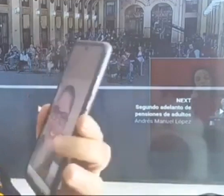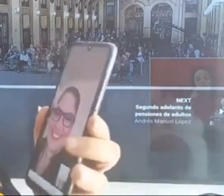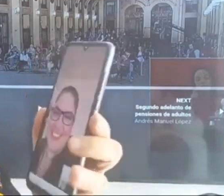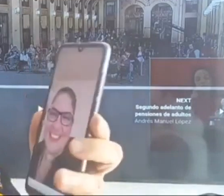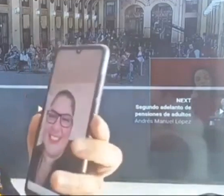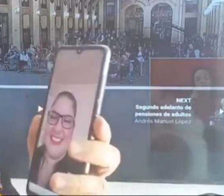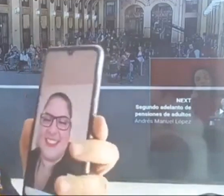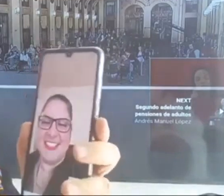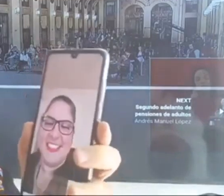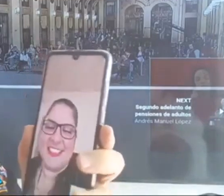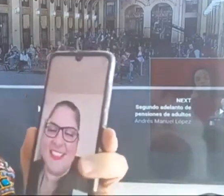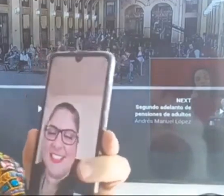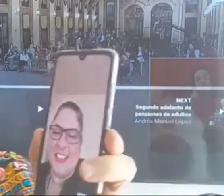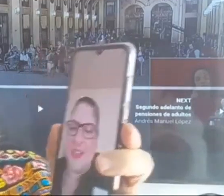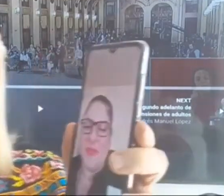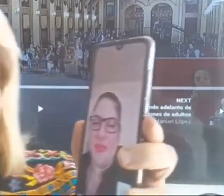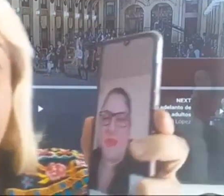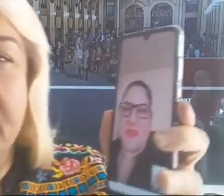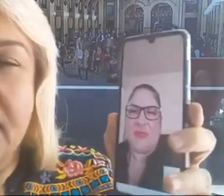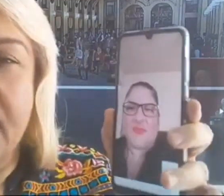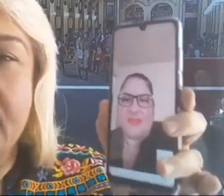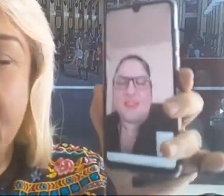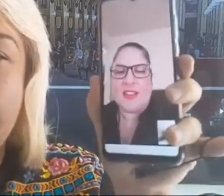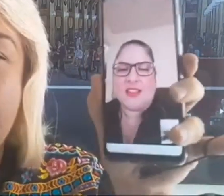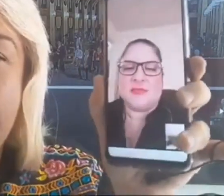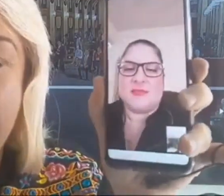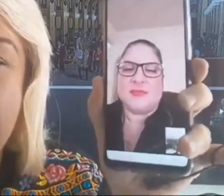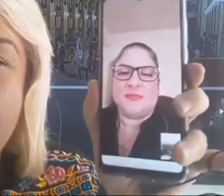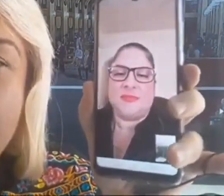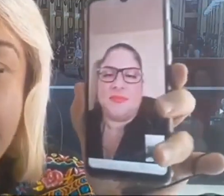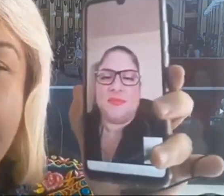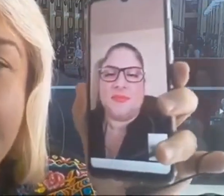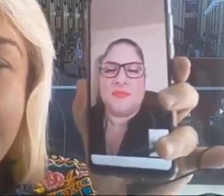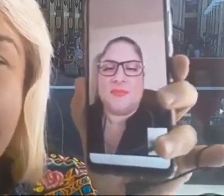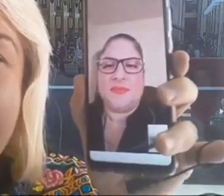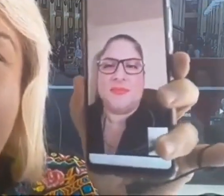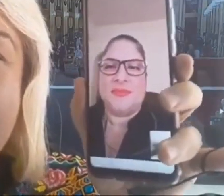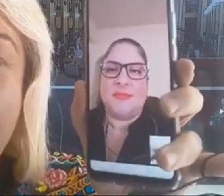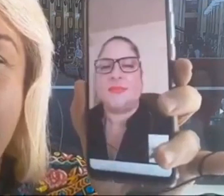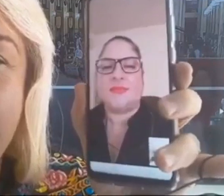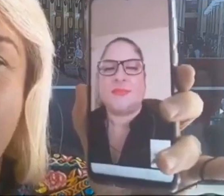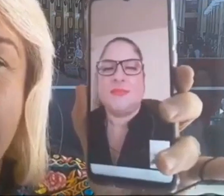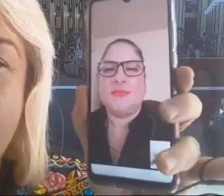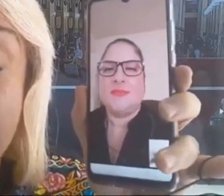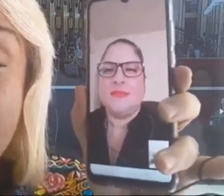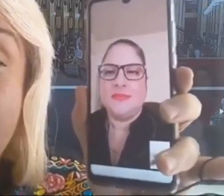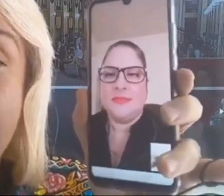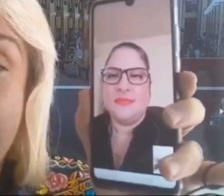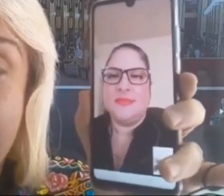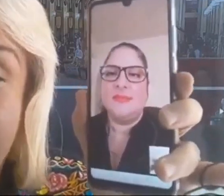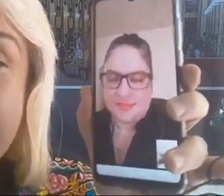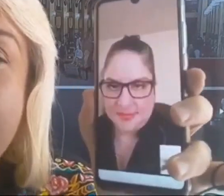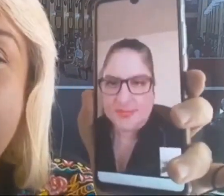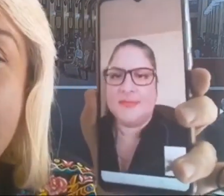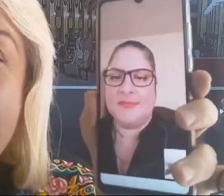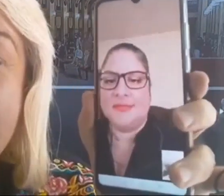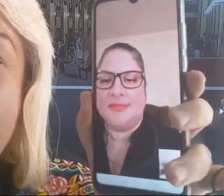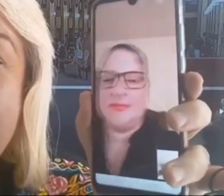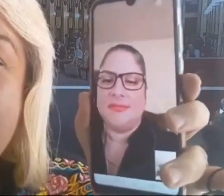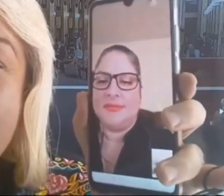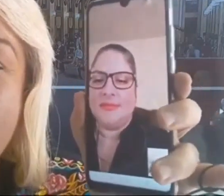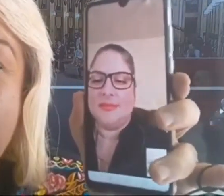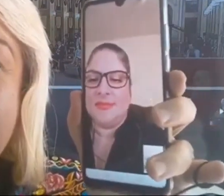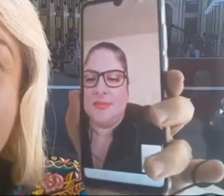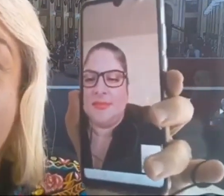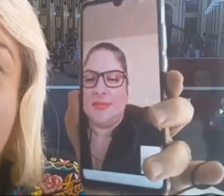está. Oye, Laurita, ¿qué te parece si escuchamos al presidente la pregunta que le hacen en relación a lo de Guanajuato y le entramos